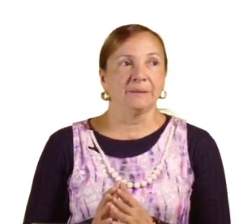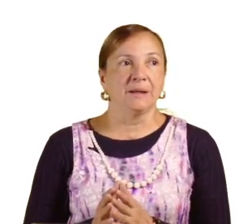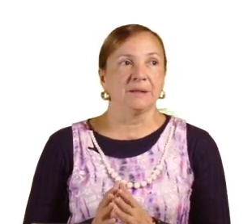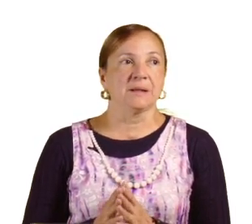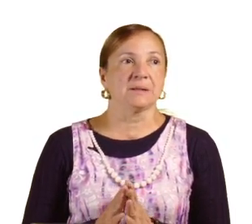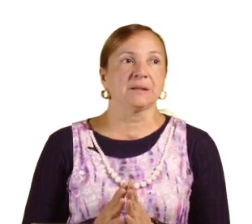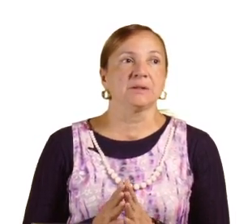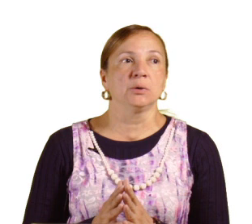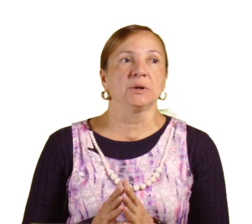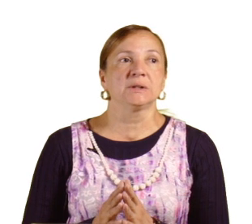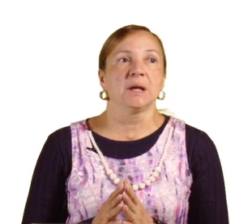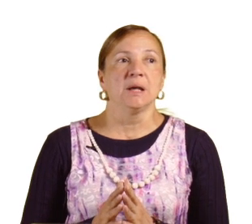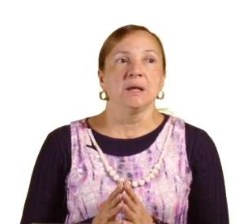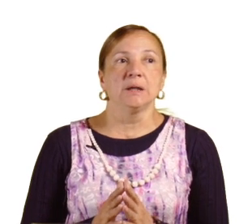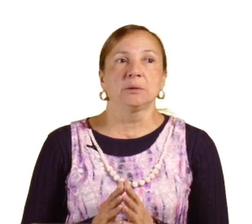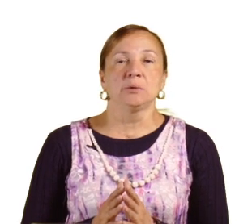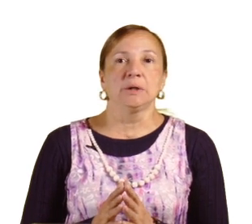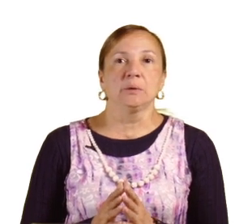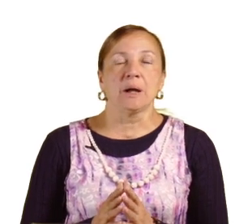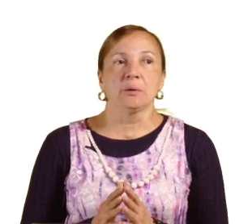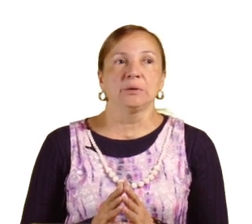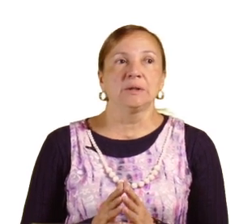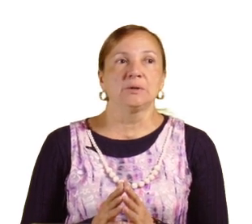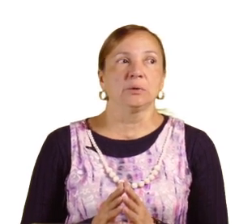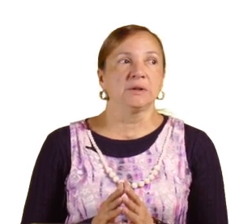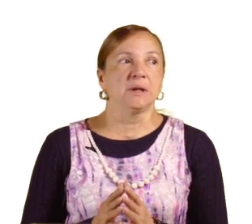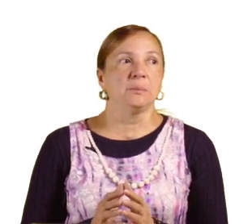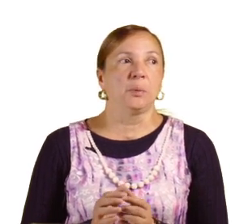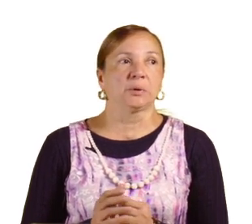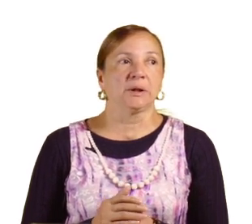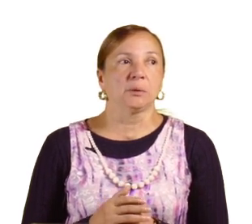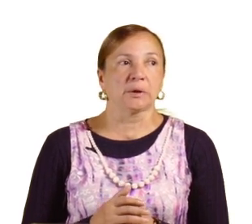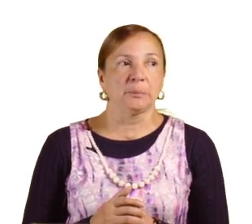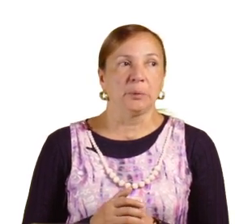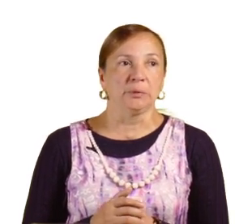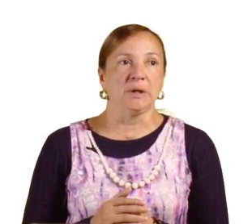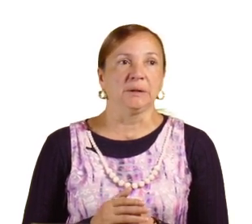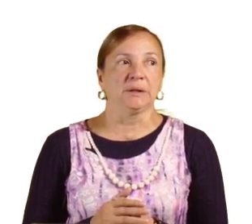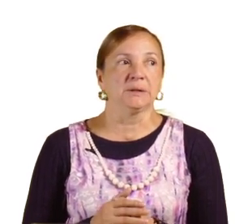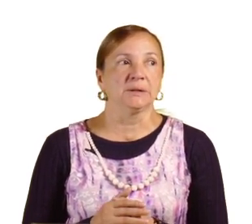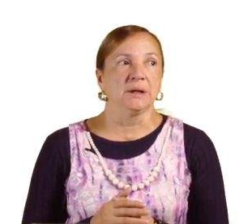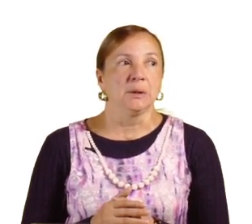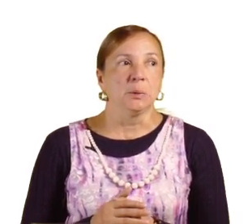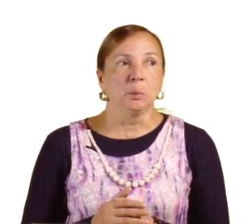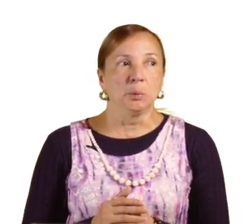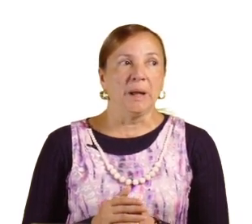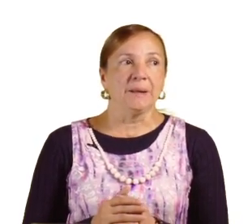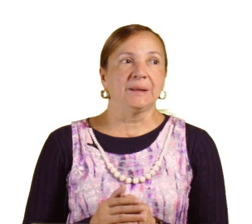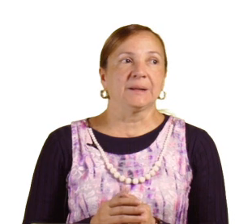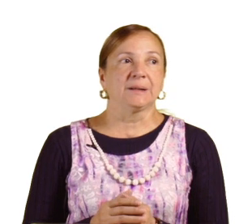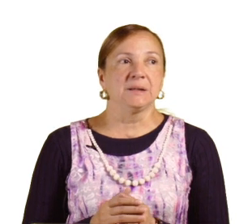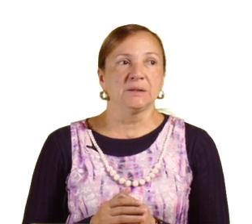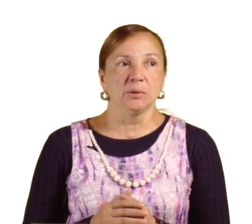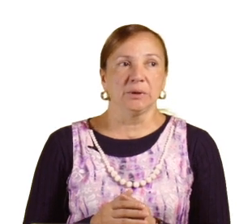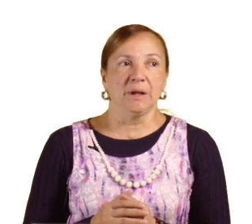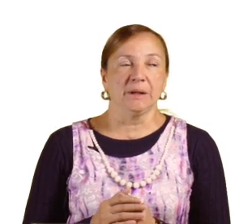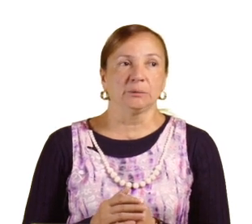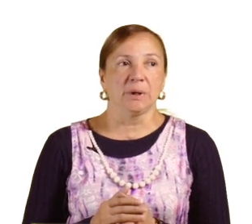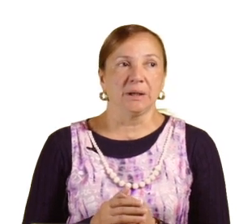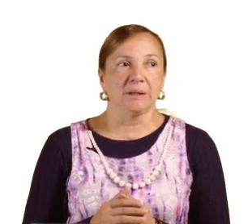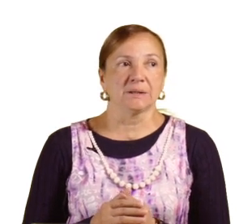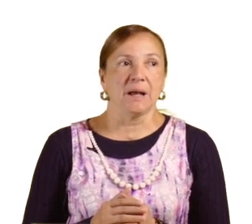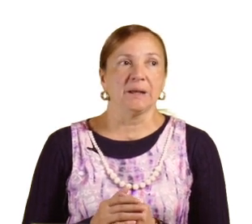venta de esas acciones, incluyendo las condiciones e importes correspondientes, una descripción